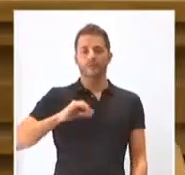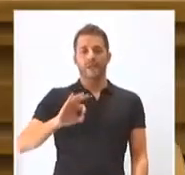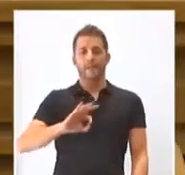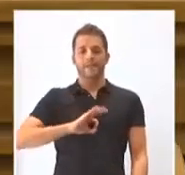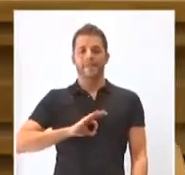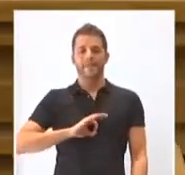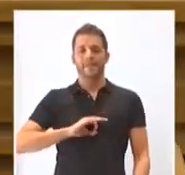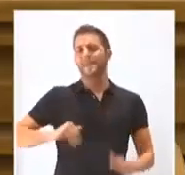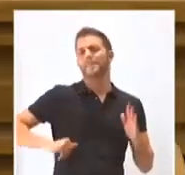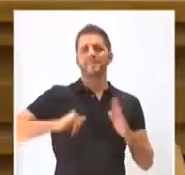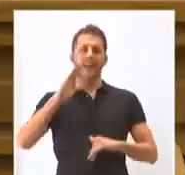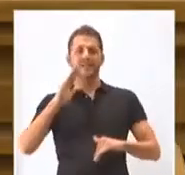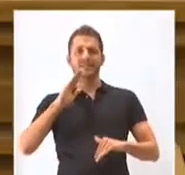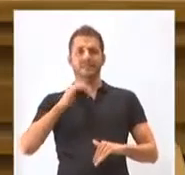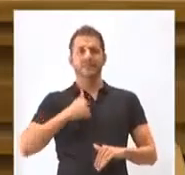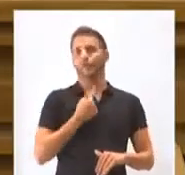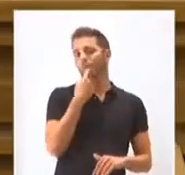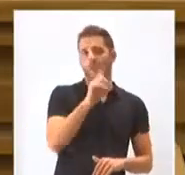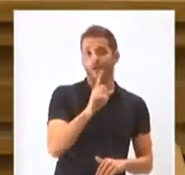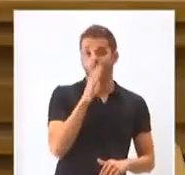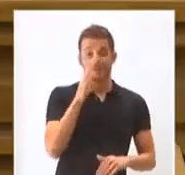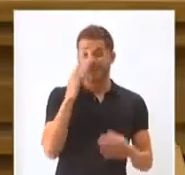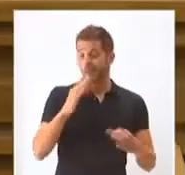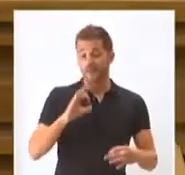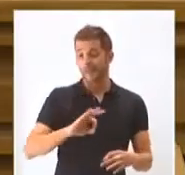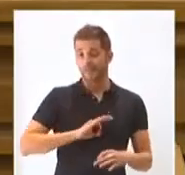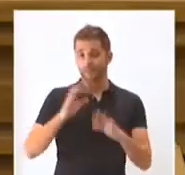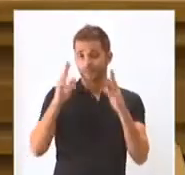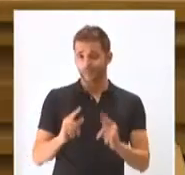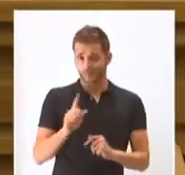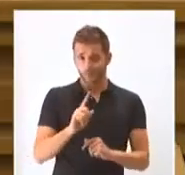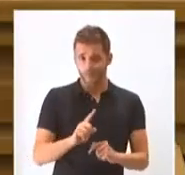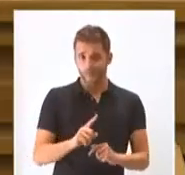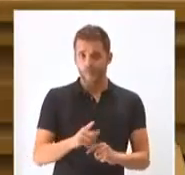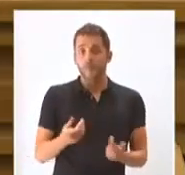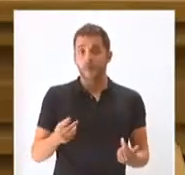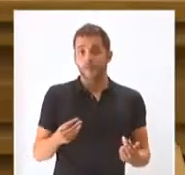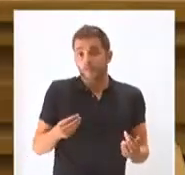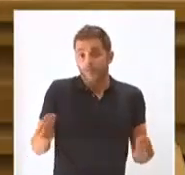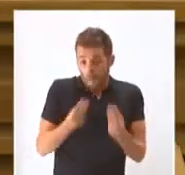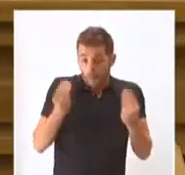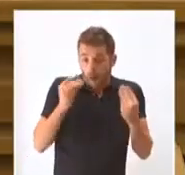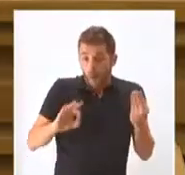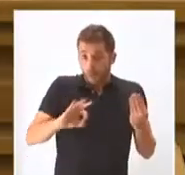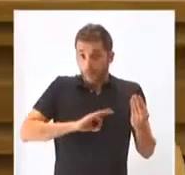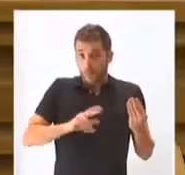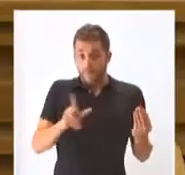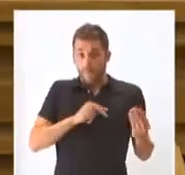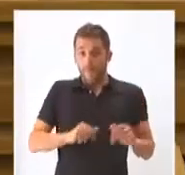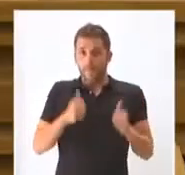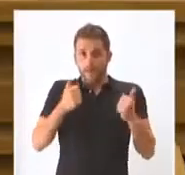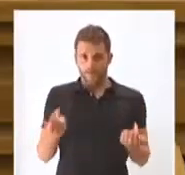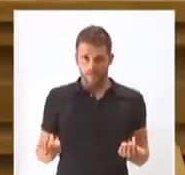ha tenido porque la cuenta no hay que echarla por regiones pero bueno pero mejor así no mejor que tengamos más medallas y también que tengan más